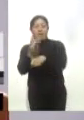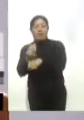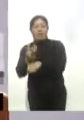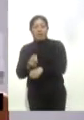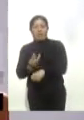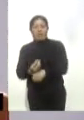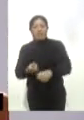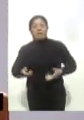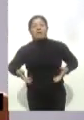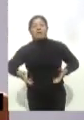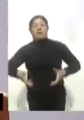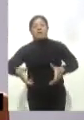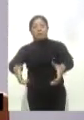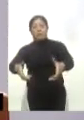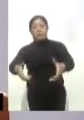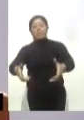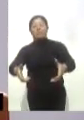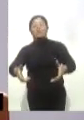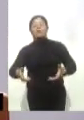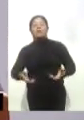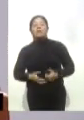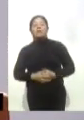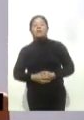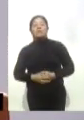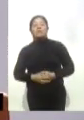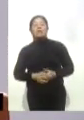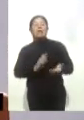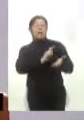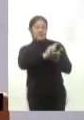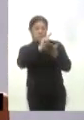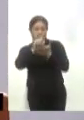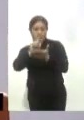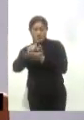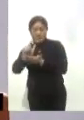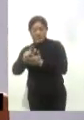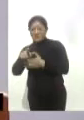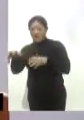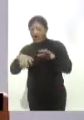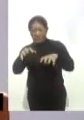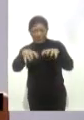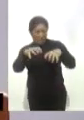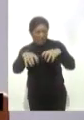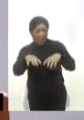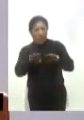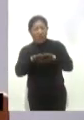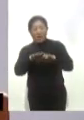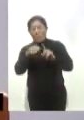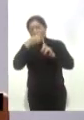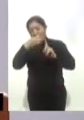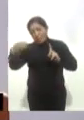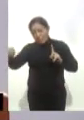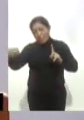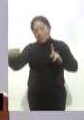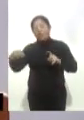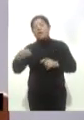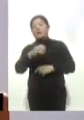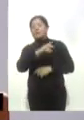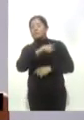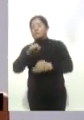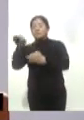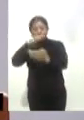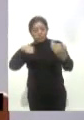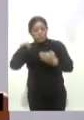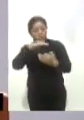podamos reforestar, para que haya faenas de limpieza, para que ustedes puedan ayudarnos a